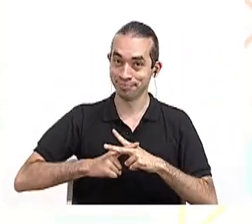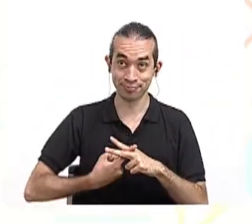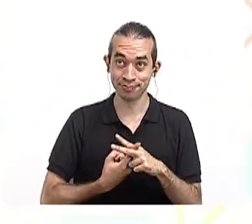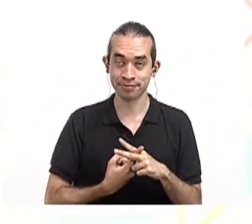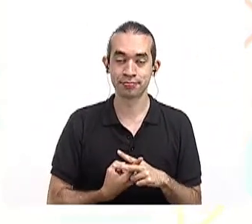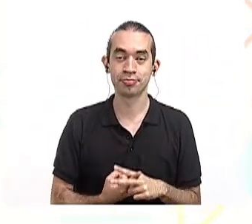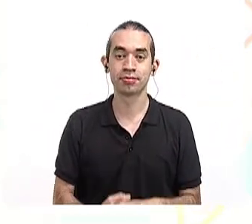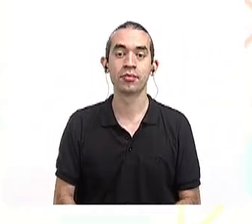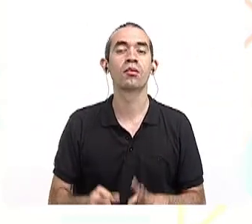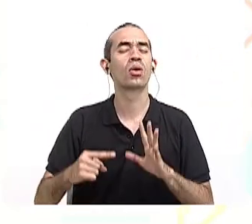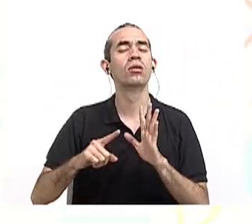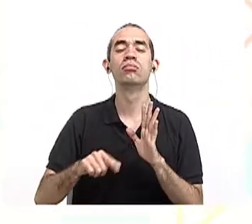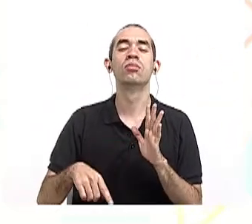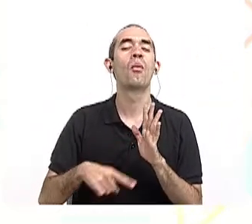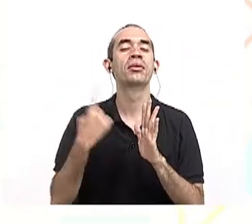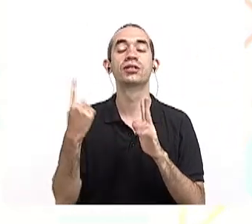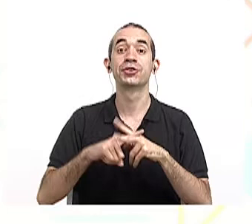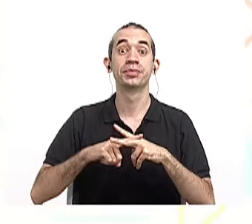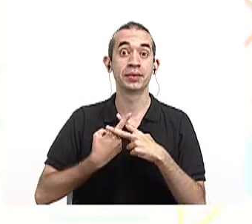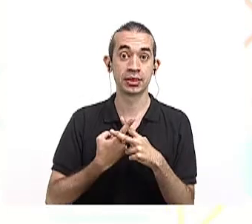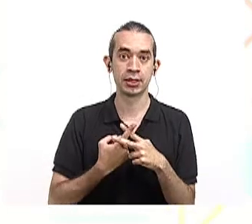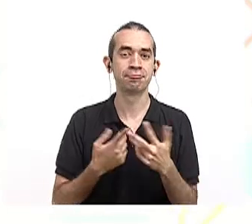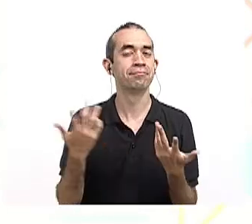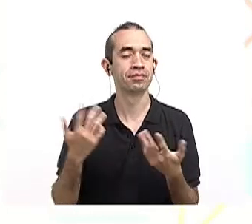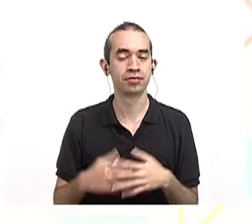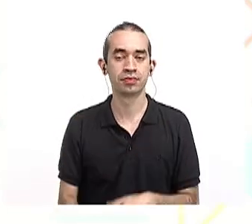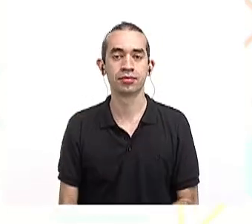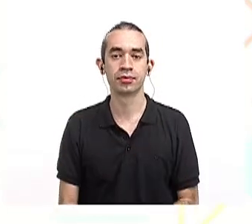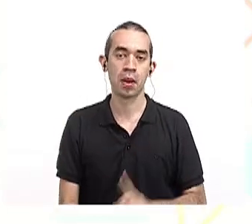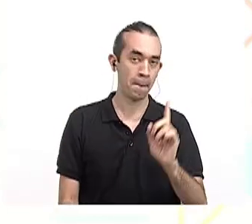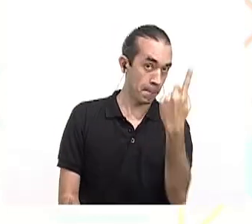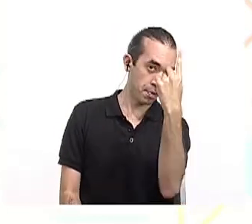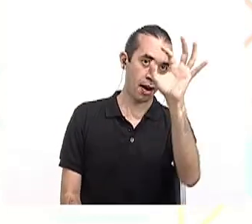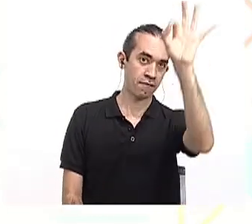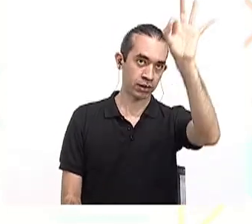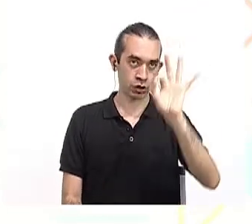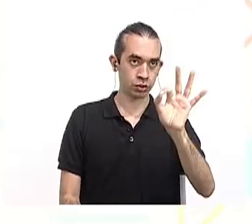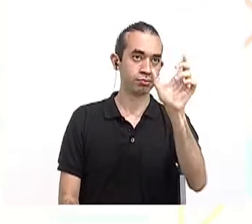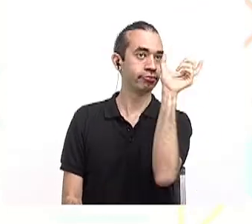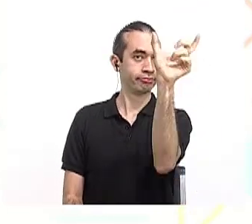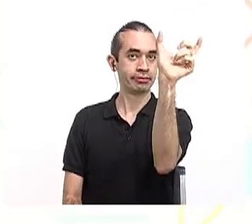Entonces vamos a empezar por el numerador de la primer fracción.